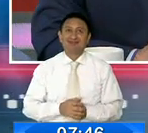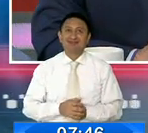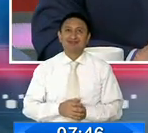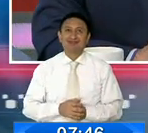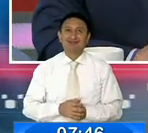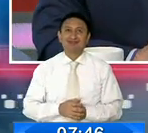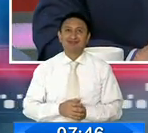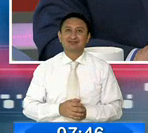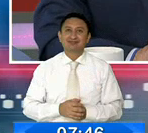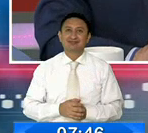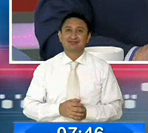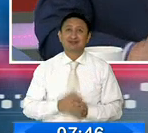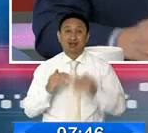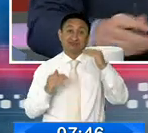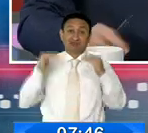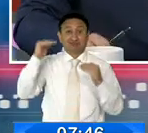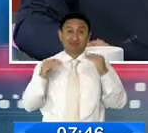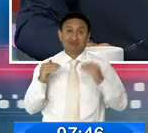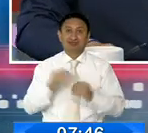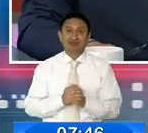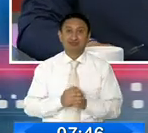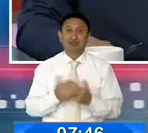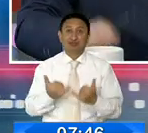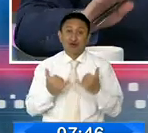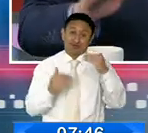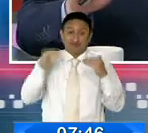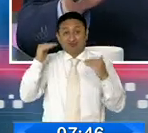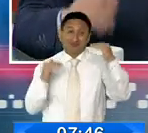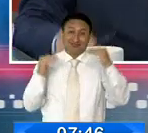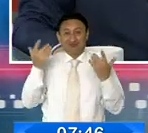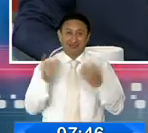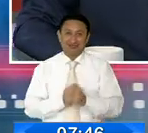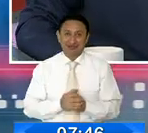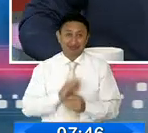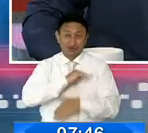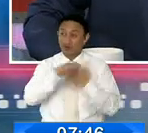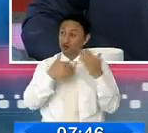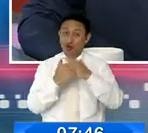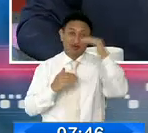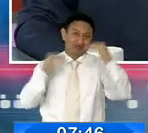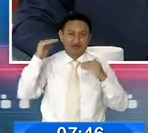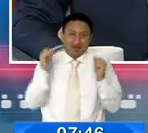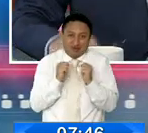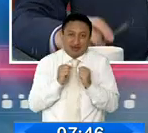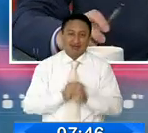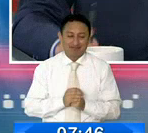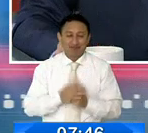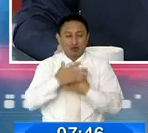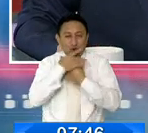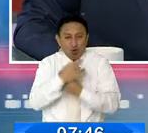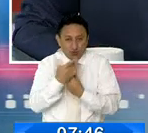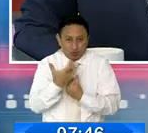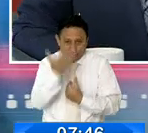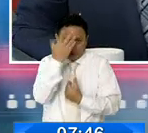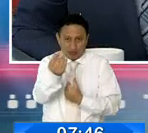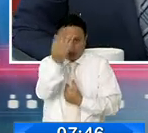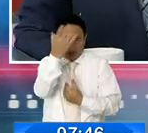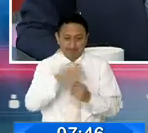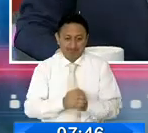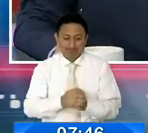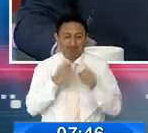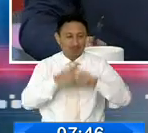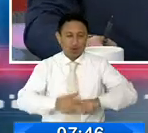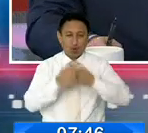Ahí hay que apegarse, apegado a la temperatura. Hoy es, está así. Hoy estamos todos así, con un poco de frío. Placer saludarle, sí. Ministro. Entremos a